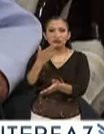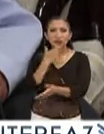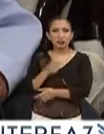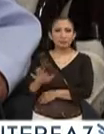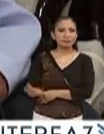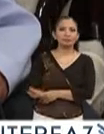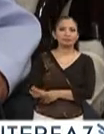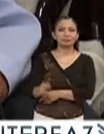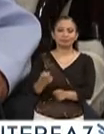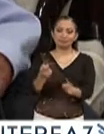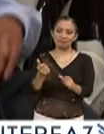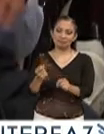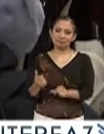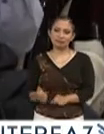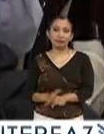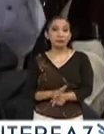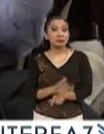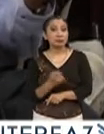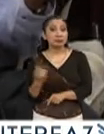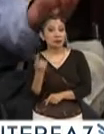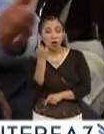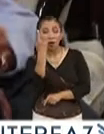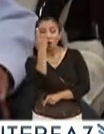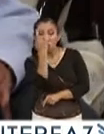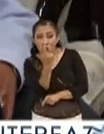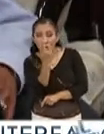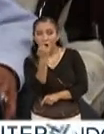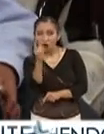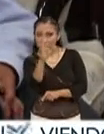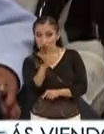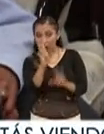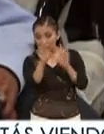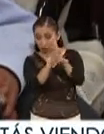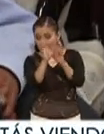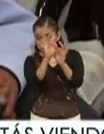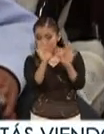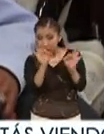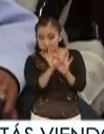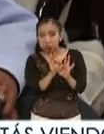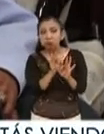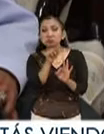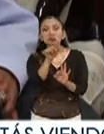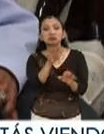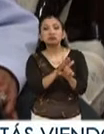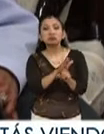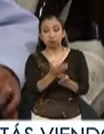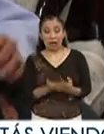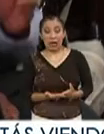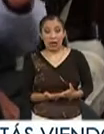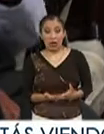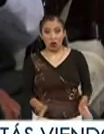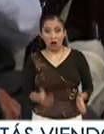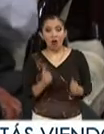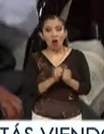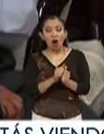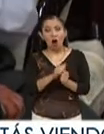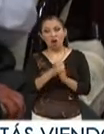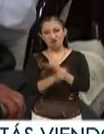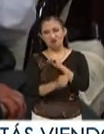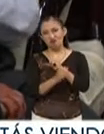contra, porque un factor importante pues es que hoy con la